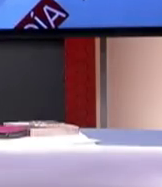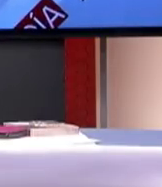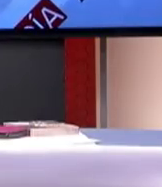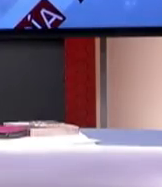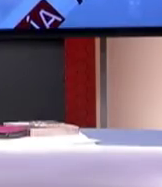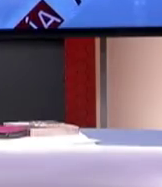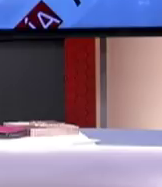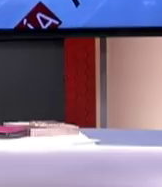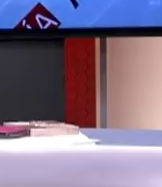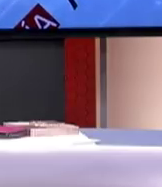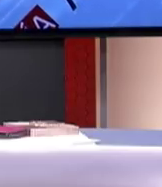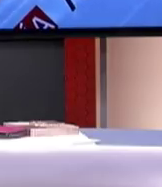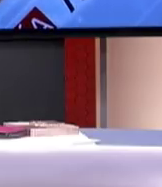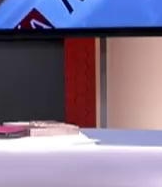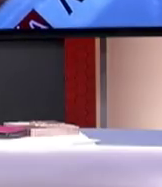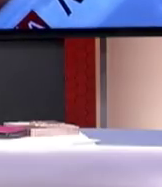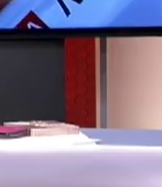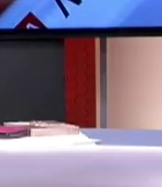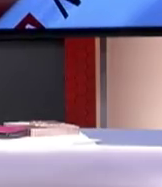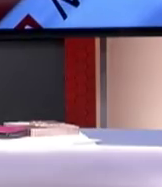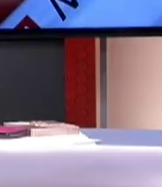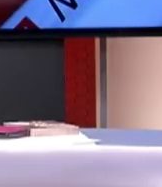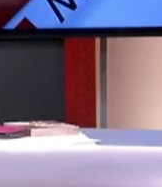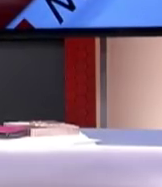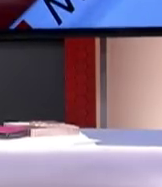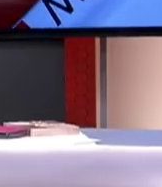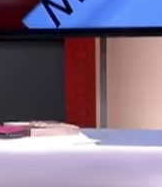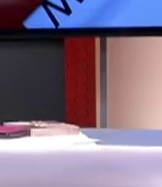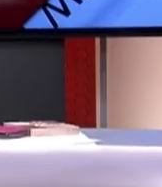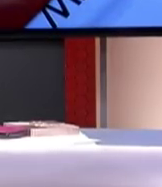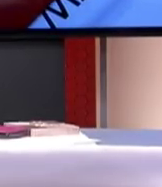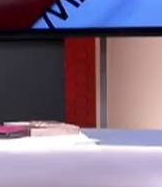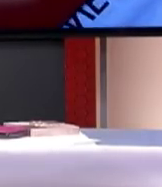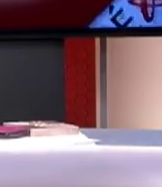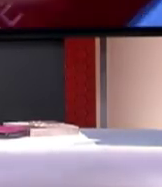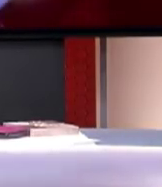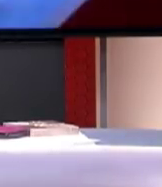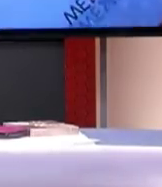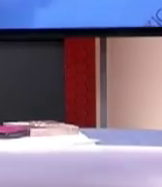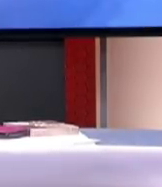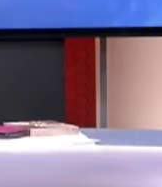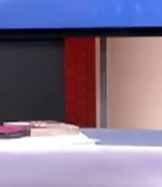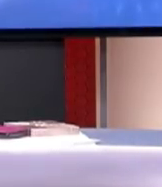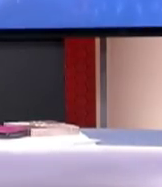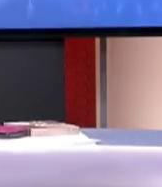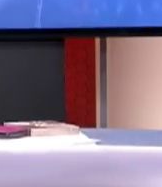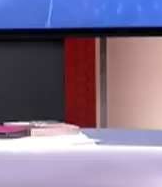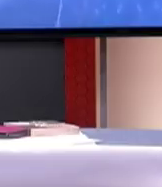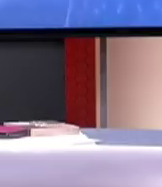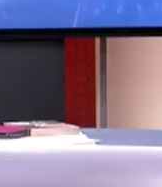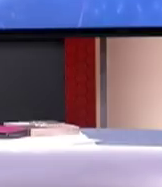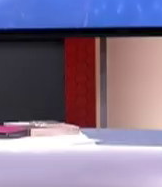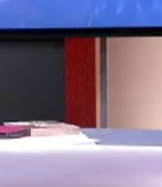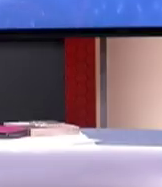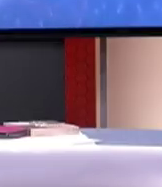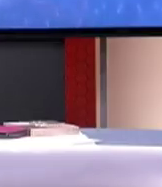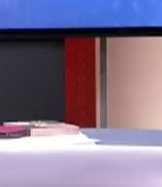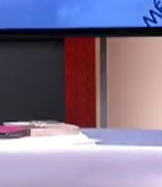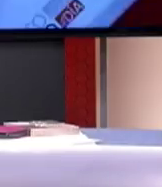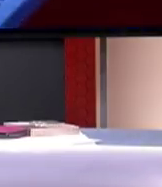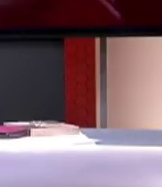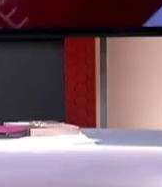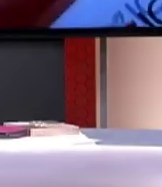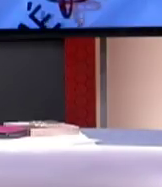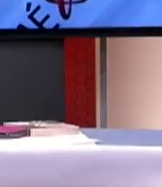No hubo sorpresas. En Rusia, Vladimir Putin ganó por carro completo, como decimos aquí en este país, las elecciones presidenciales